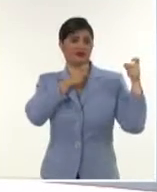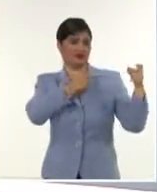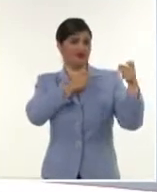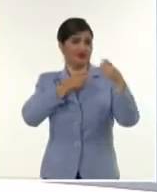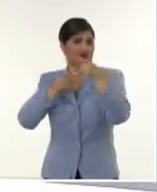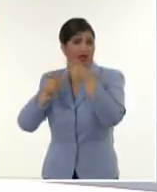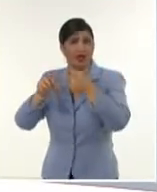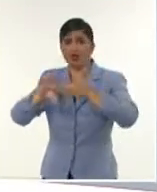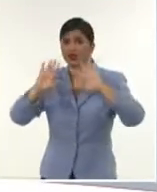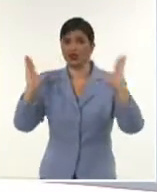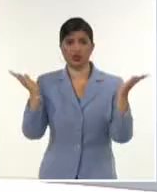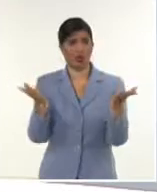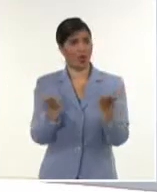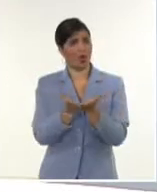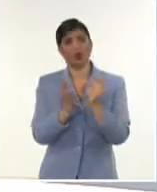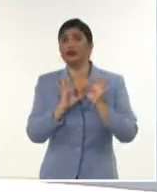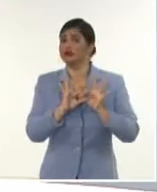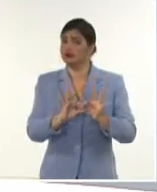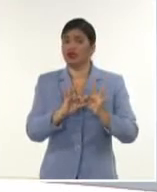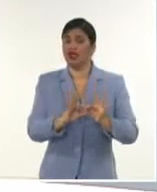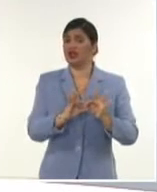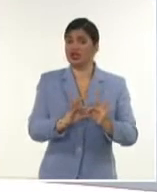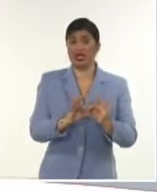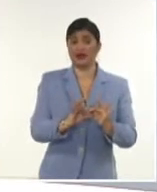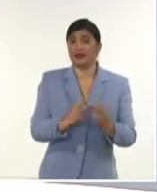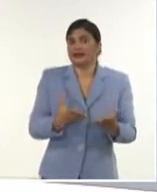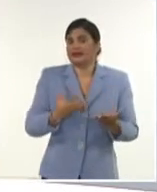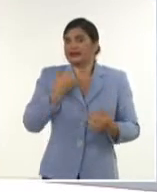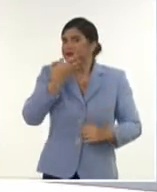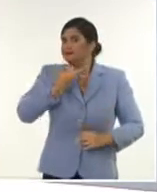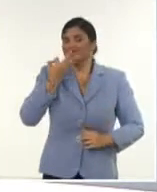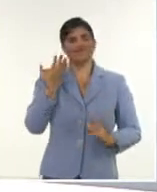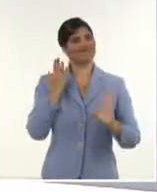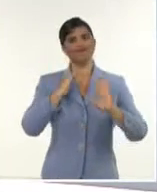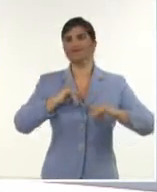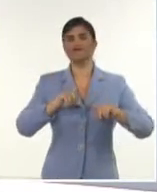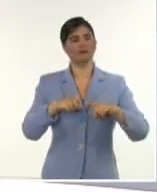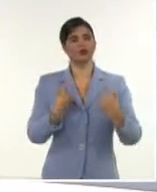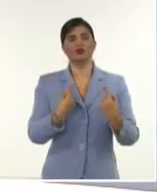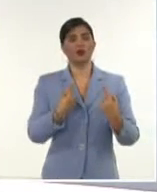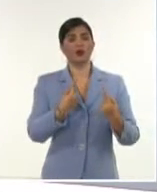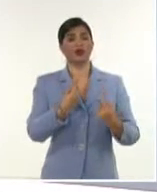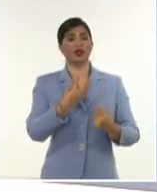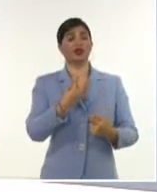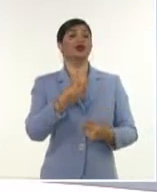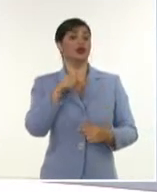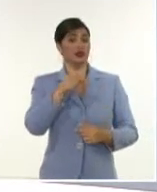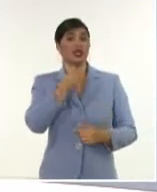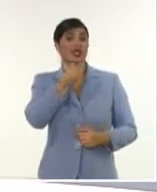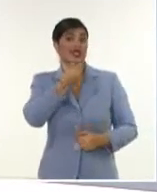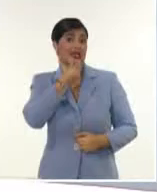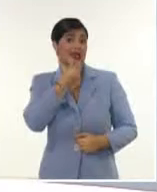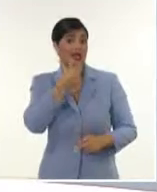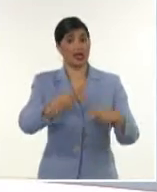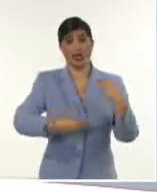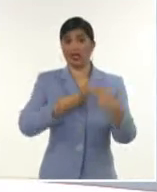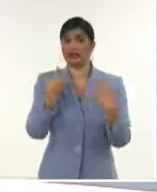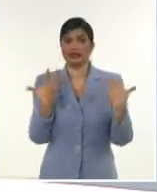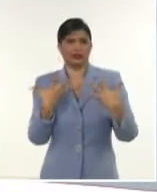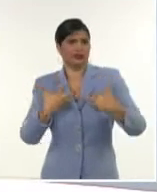crimen atroz y cuanto adjetivo tenga el español, es que Israel puede hacer y deshacer a lo grande sin que